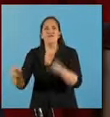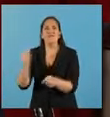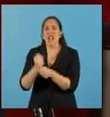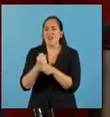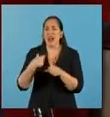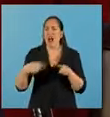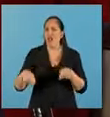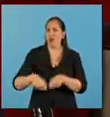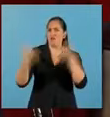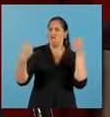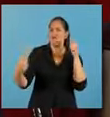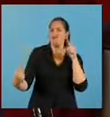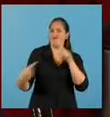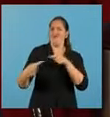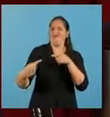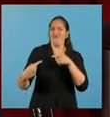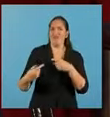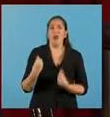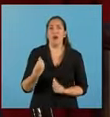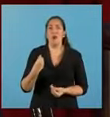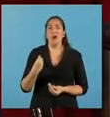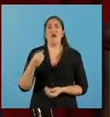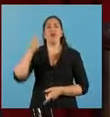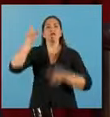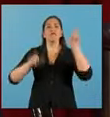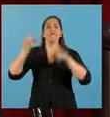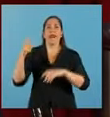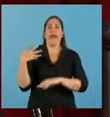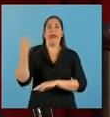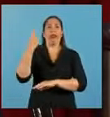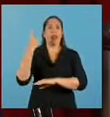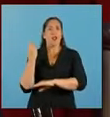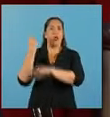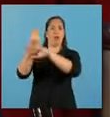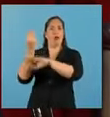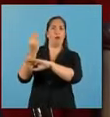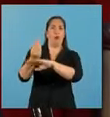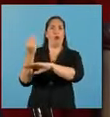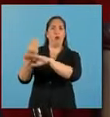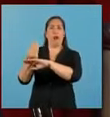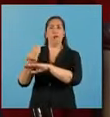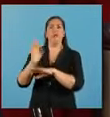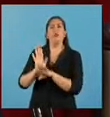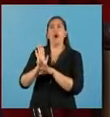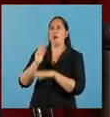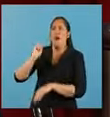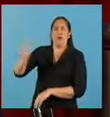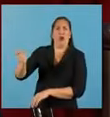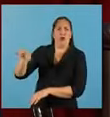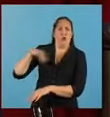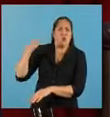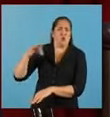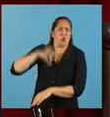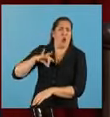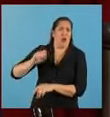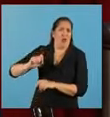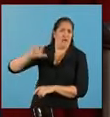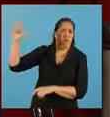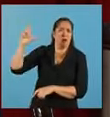Estado, postergados por la llegada de supuestos gerentes de alta calidad que fueron recompensados con sueldos que el resto de los empleados